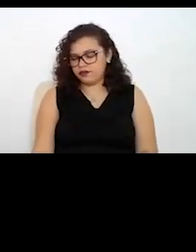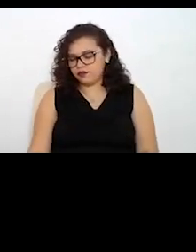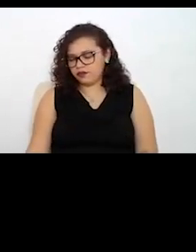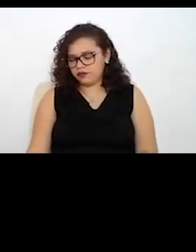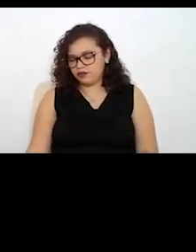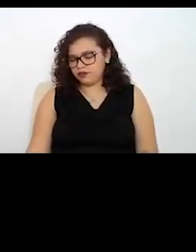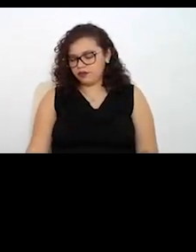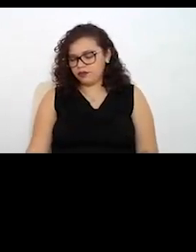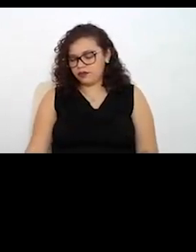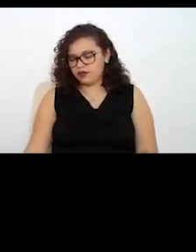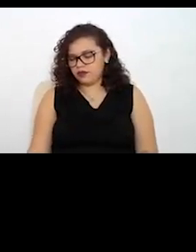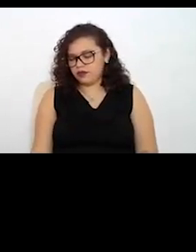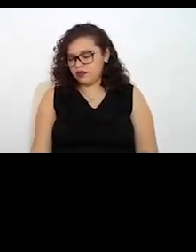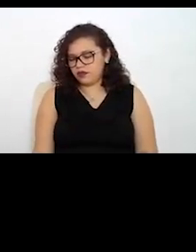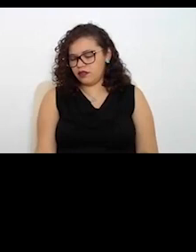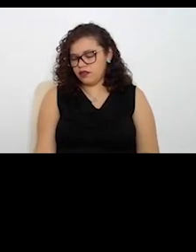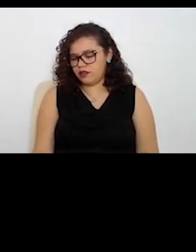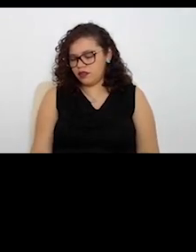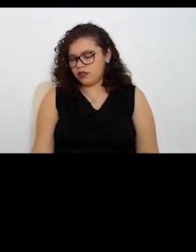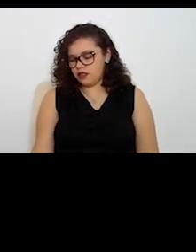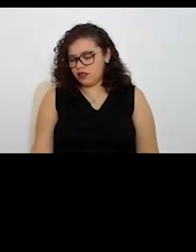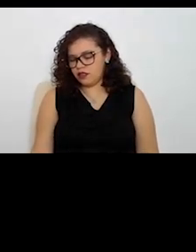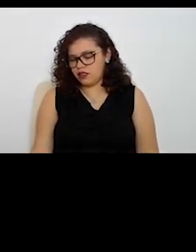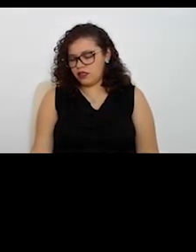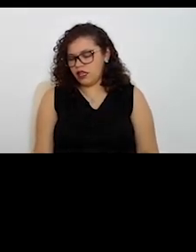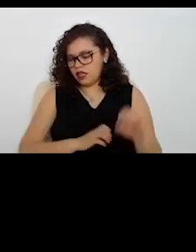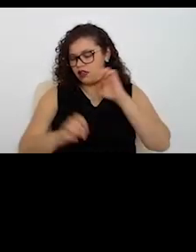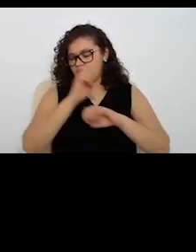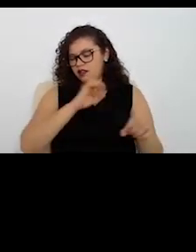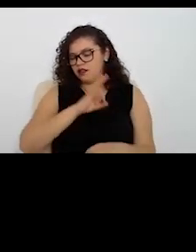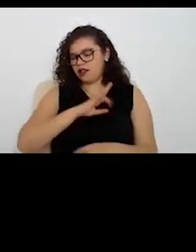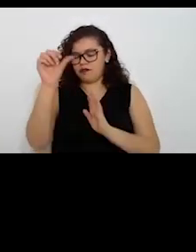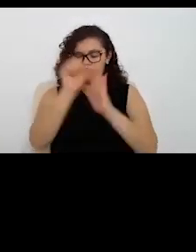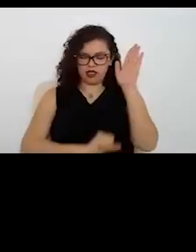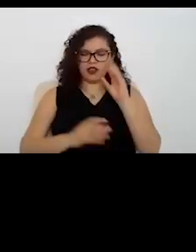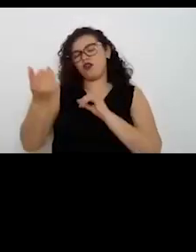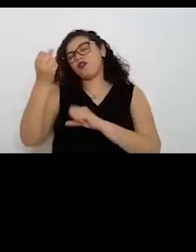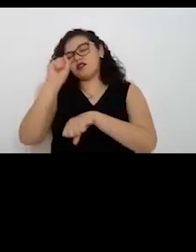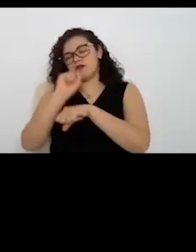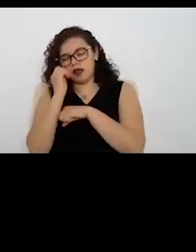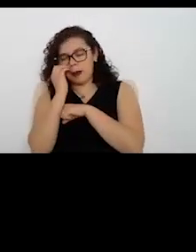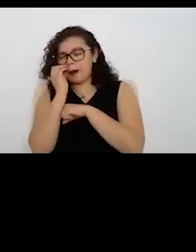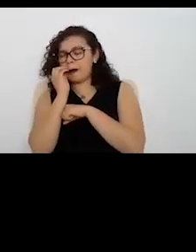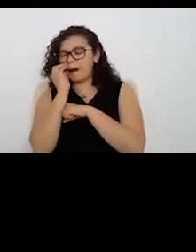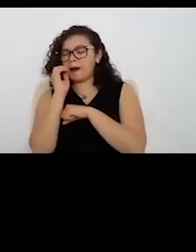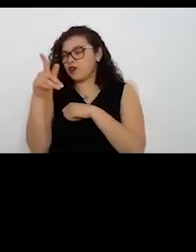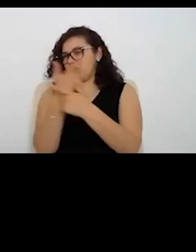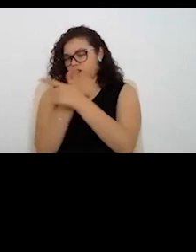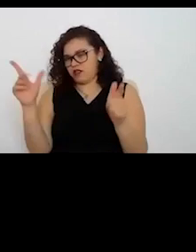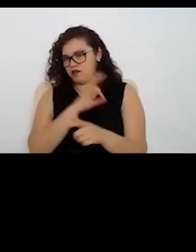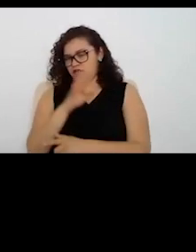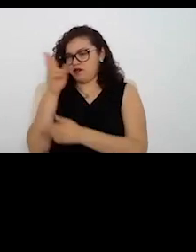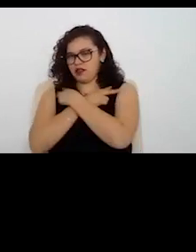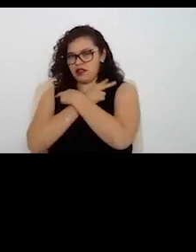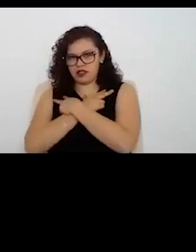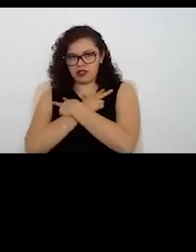la empresa te puede mencionar cuáles son los meses o las semanas en las que es preferible que tomes